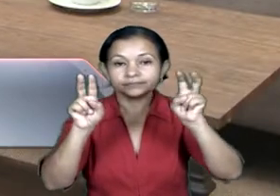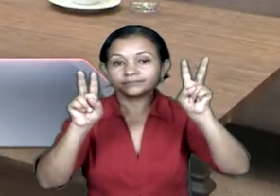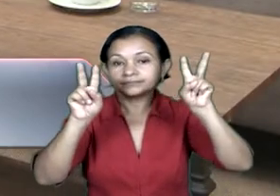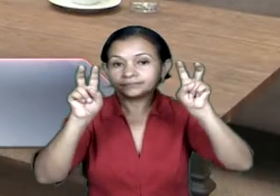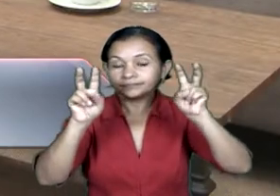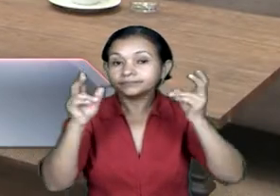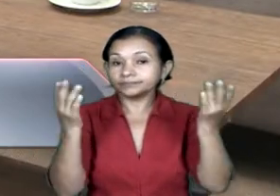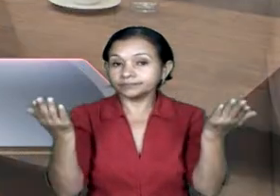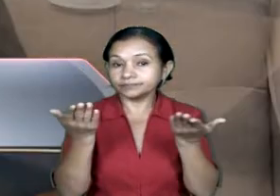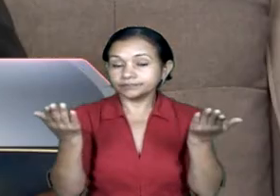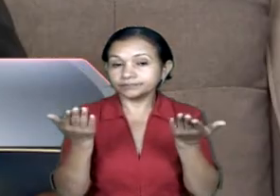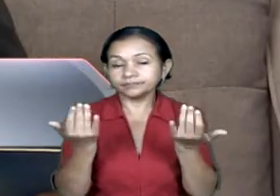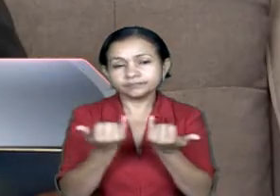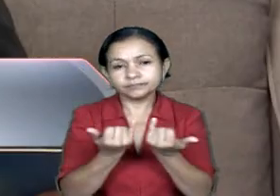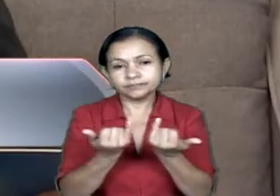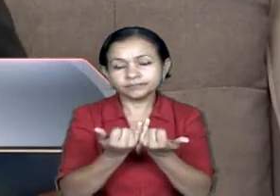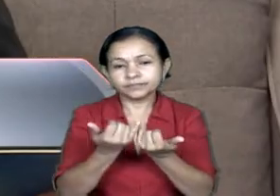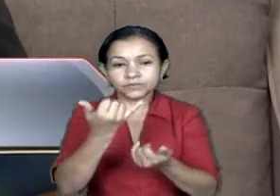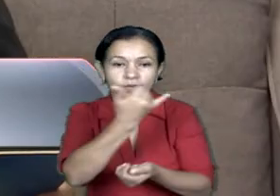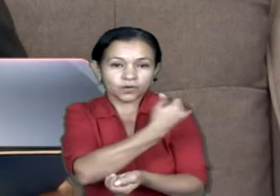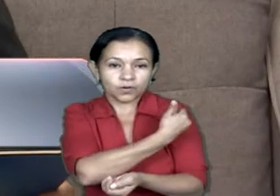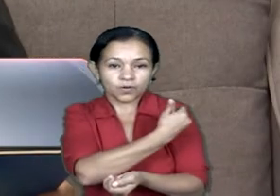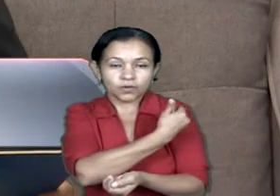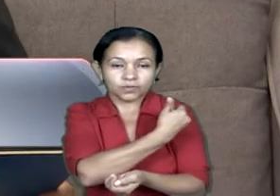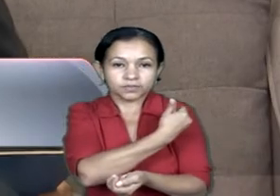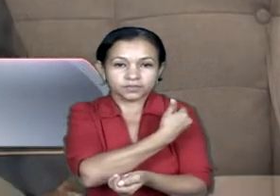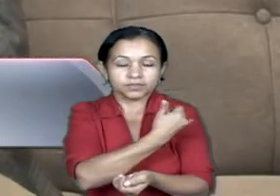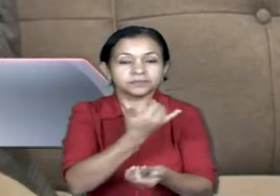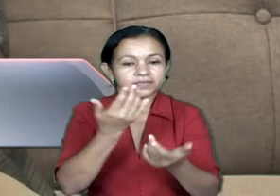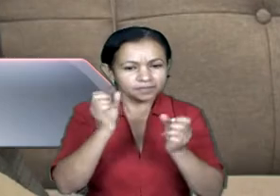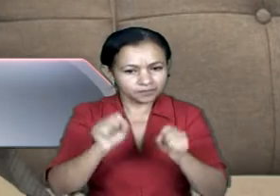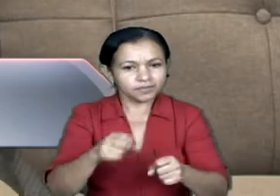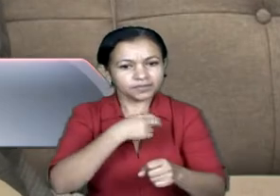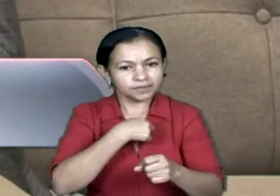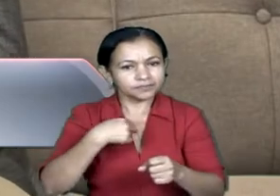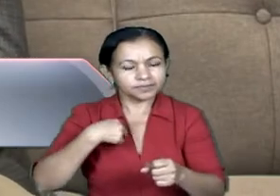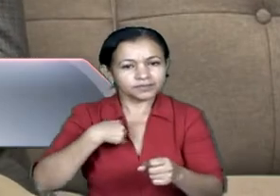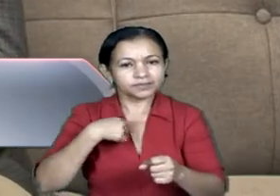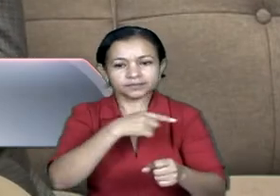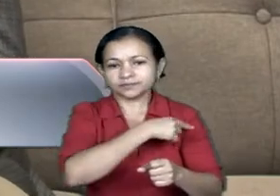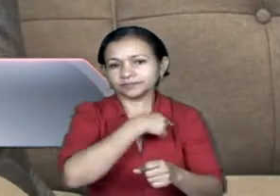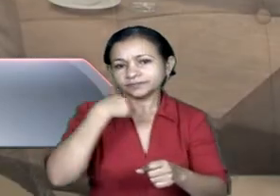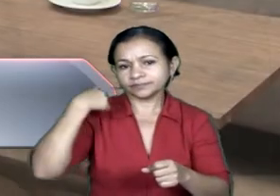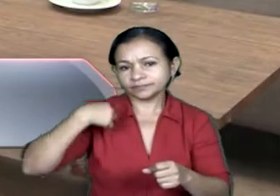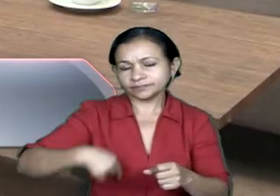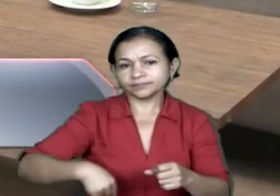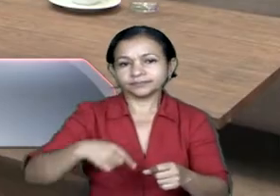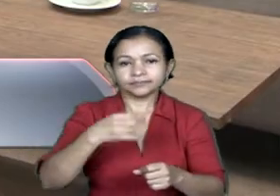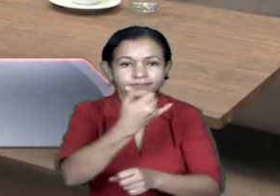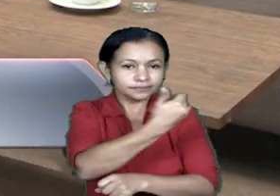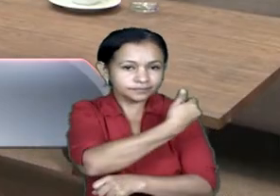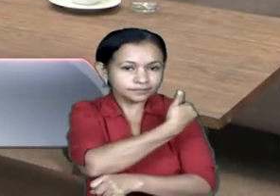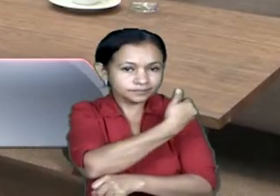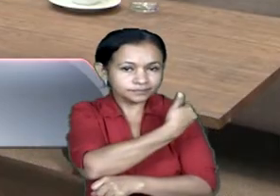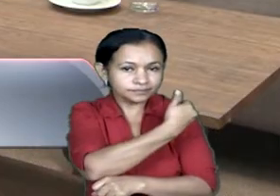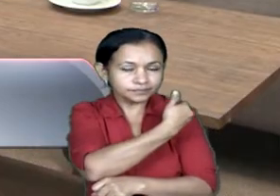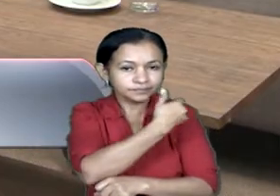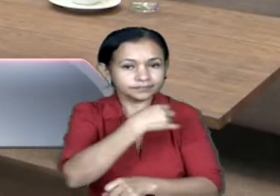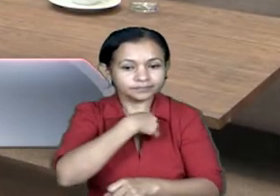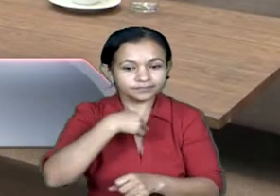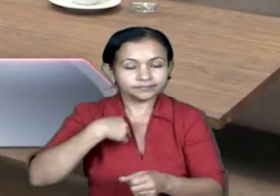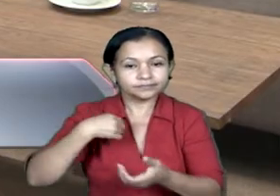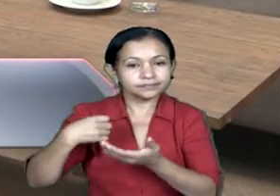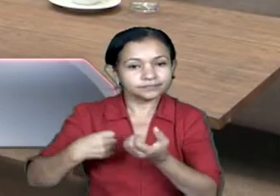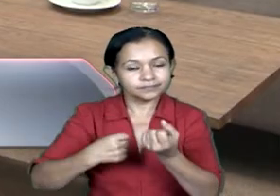a un hospital de Kaohsiung, ¿sí?, la segunda ciudad de Taiwán, ¿no? Ese hospital va a